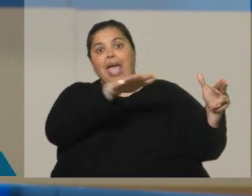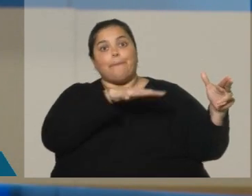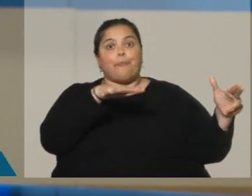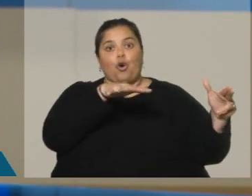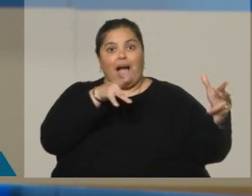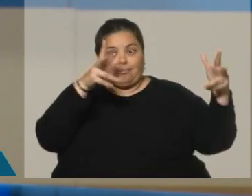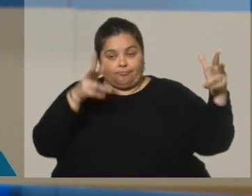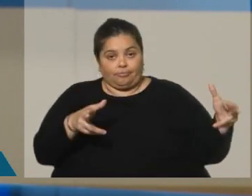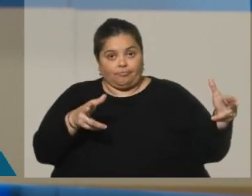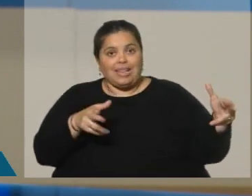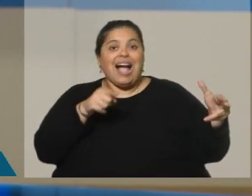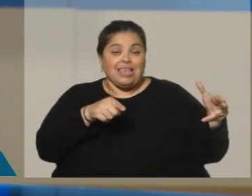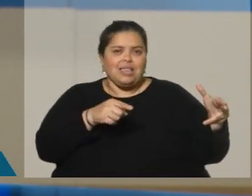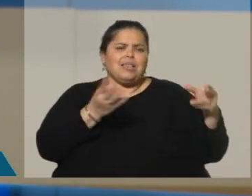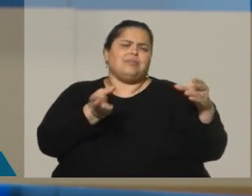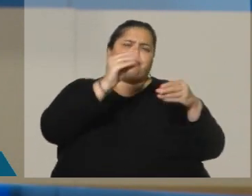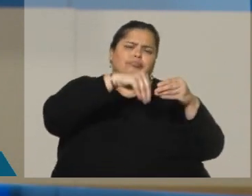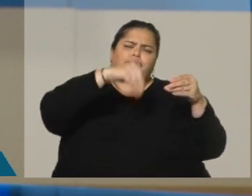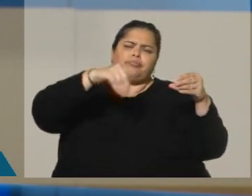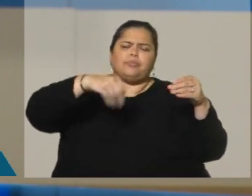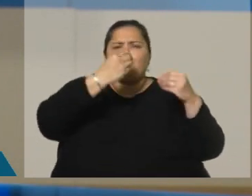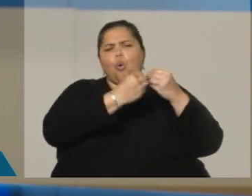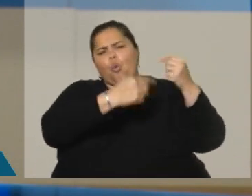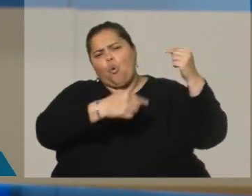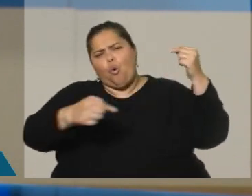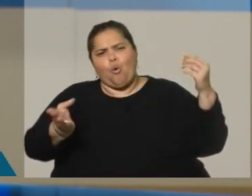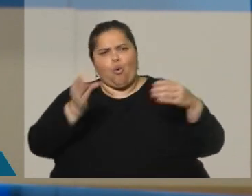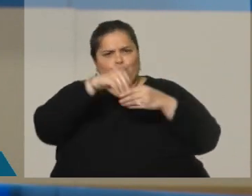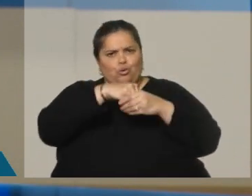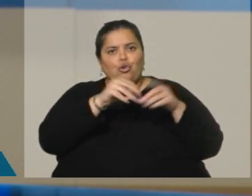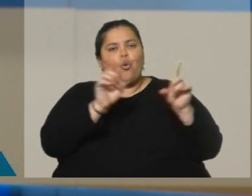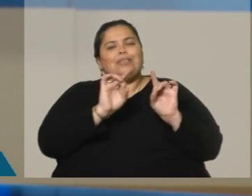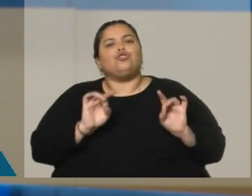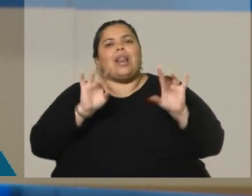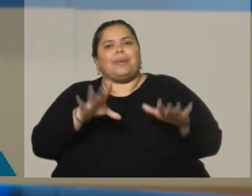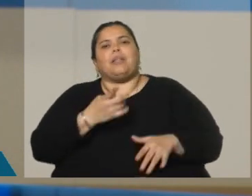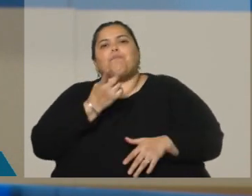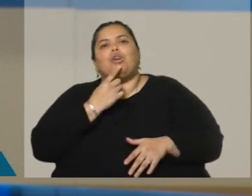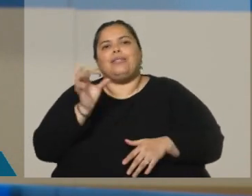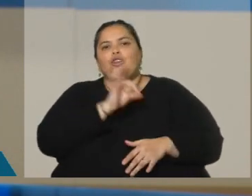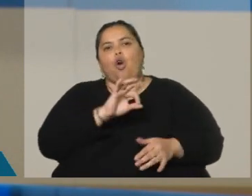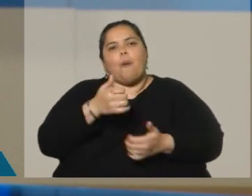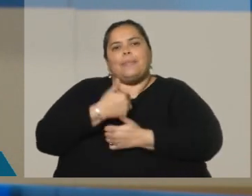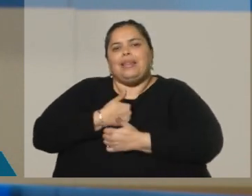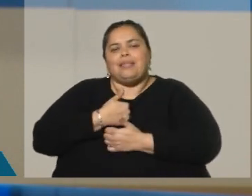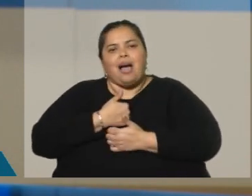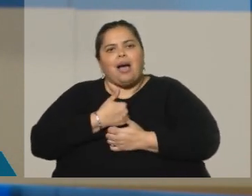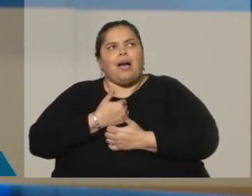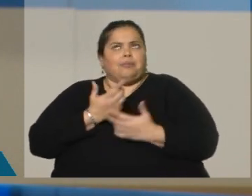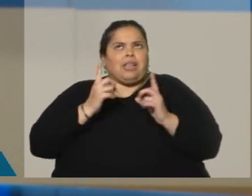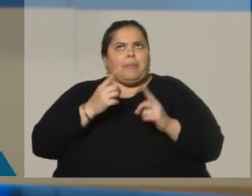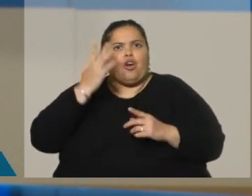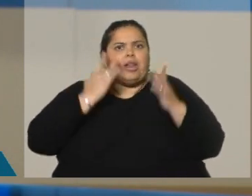englobando diferentes fenómenos que no son exclusivamente políticos militares sino que también tienen que ver con el arte